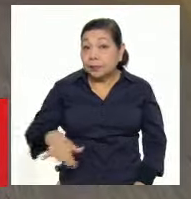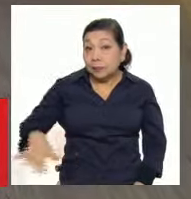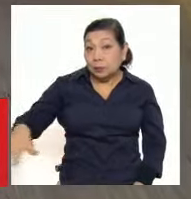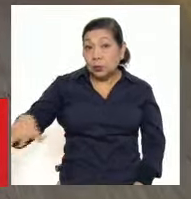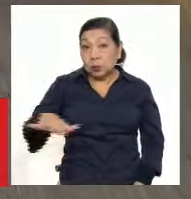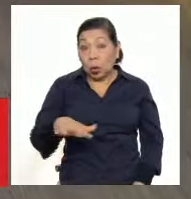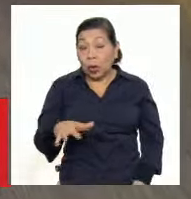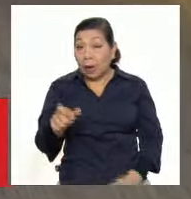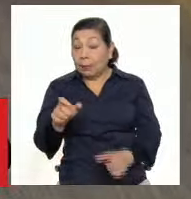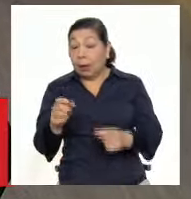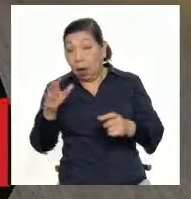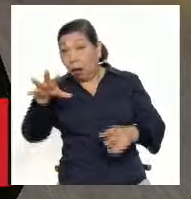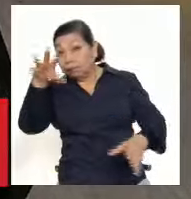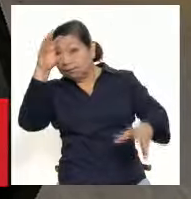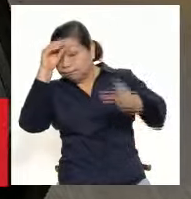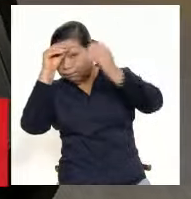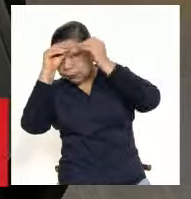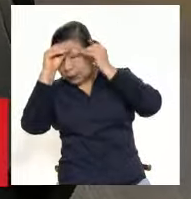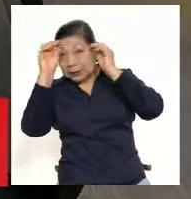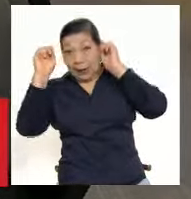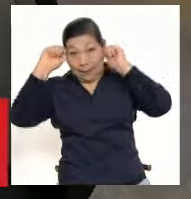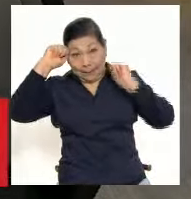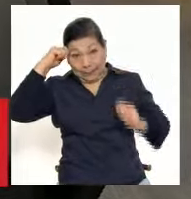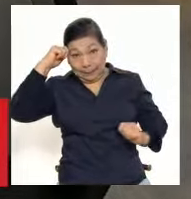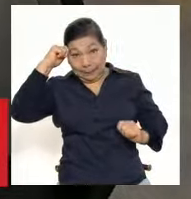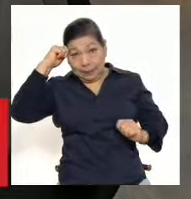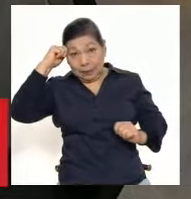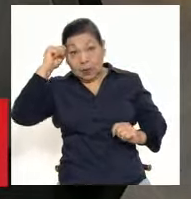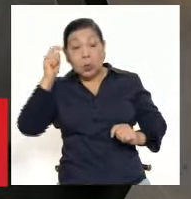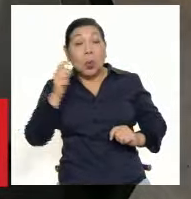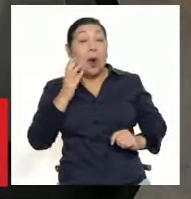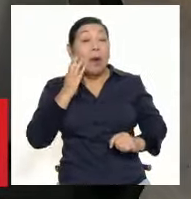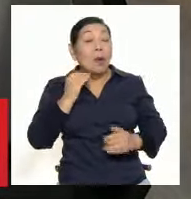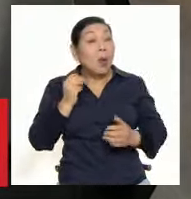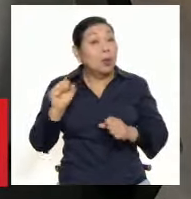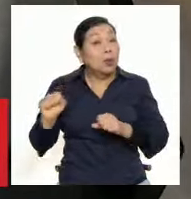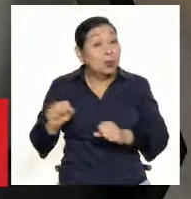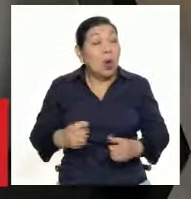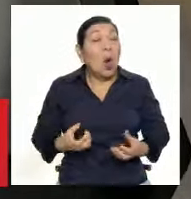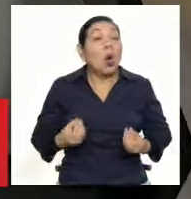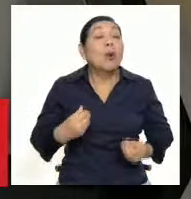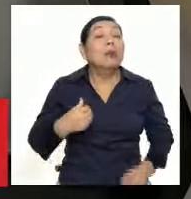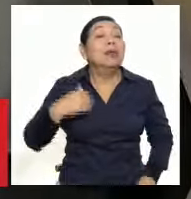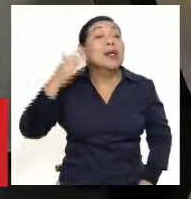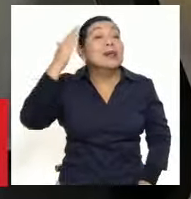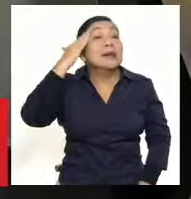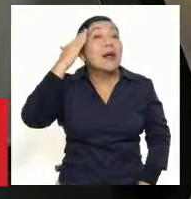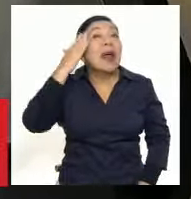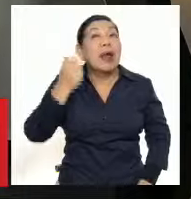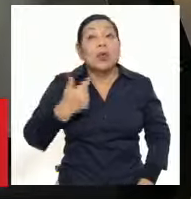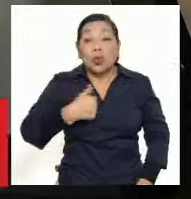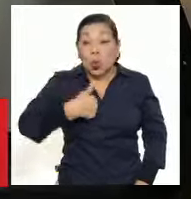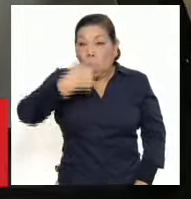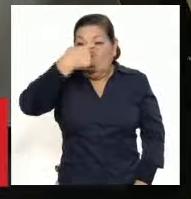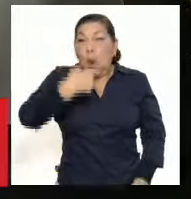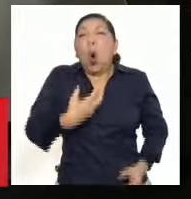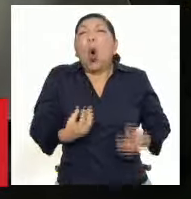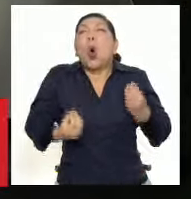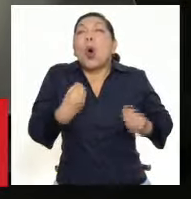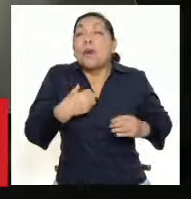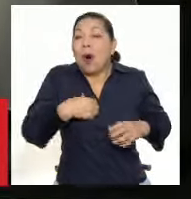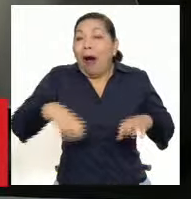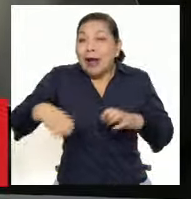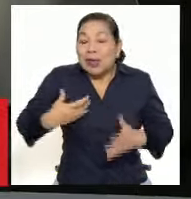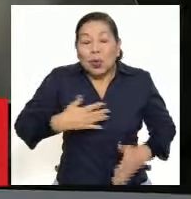esté alerta y aprenda, ¿no? A raíz de esta experiencia, el último sismo, cómo saber reaccionar, ¿no? Y también que